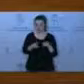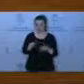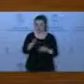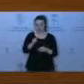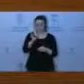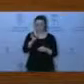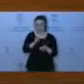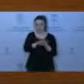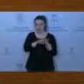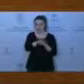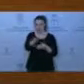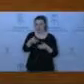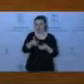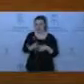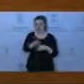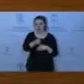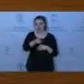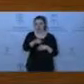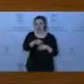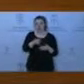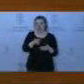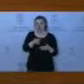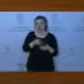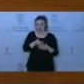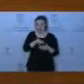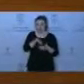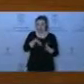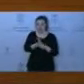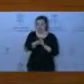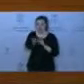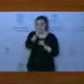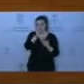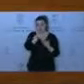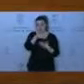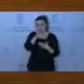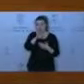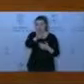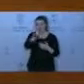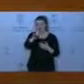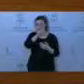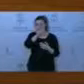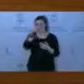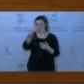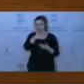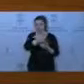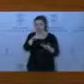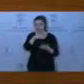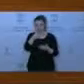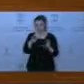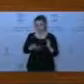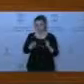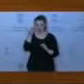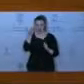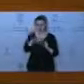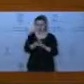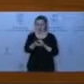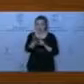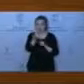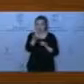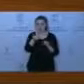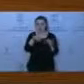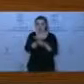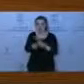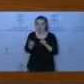hablar de deuda a largo plazo, sino también de deuda a corto, que asciende en 2014 a 544 millones. Un remanente de tesorería que muestra un desahorro